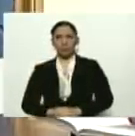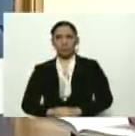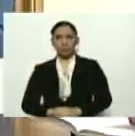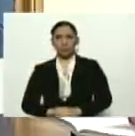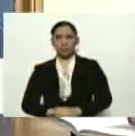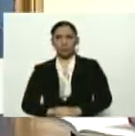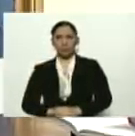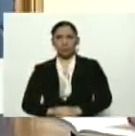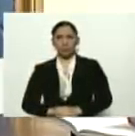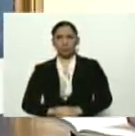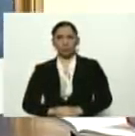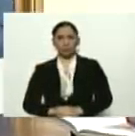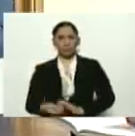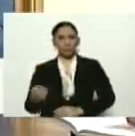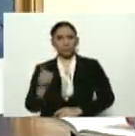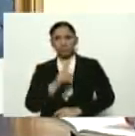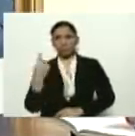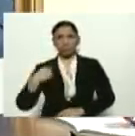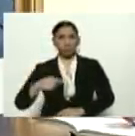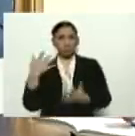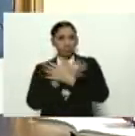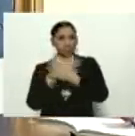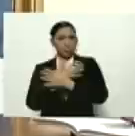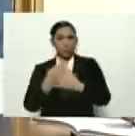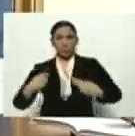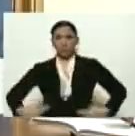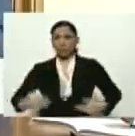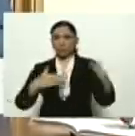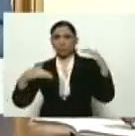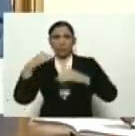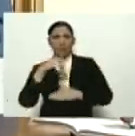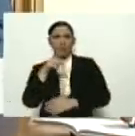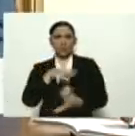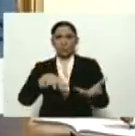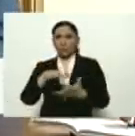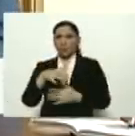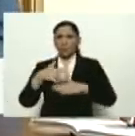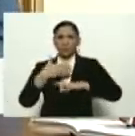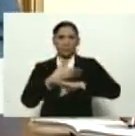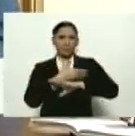No tenemos duda que la humanidad va a superar esta situación, pero pasará tiempo.